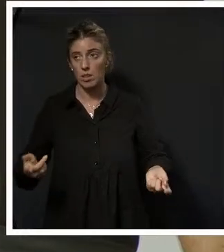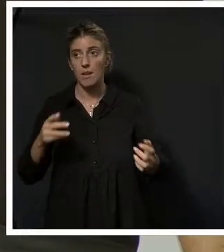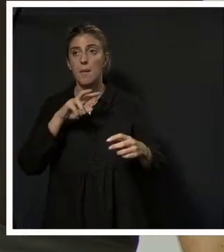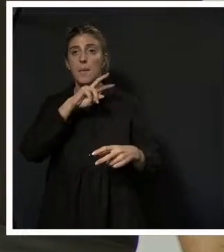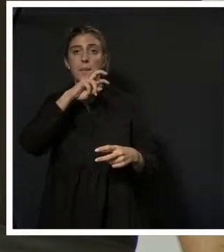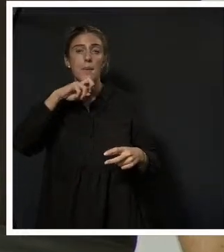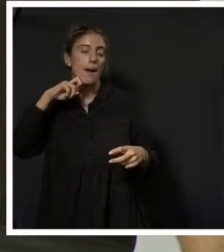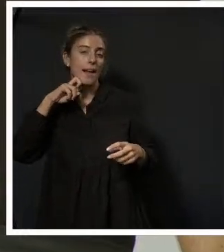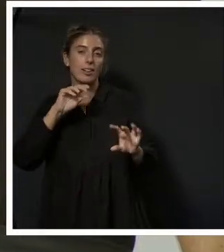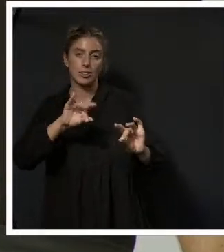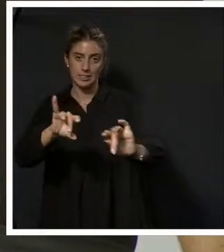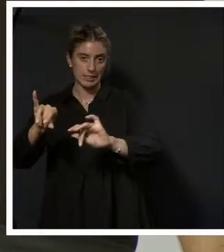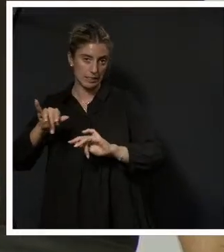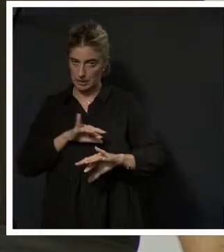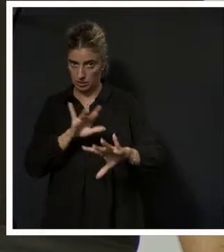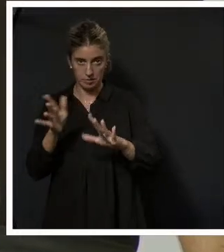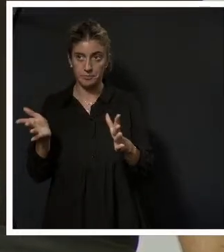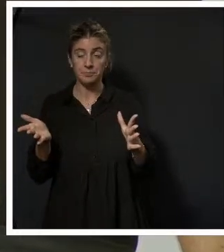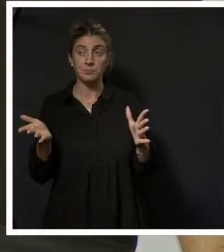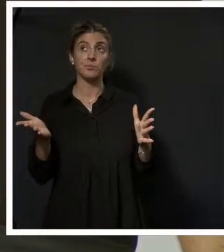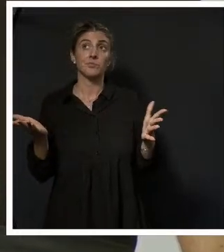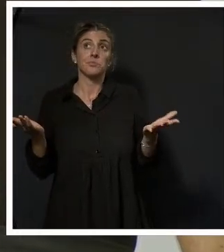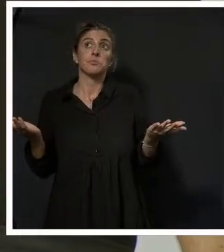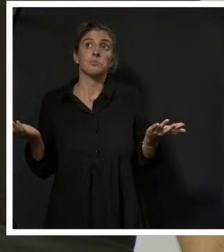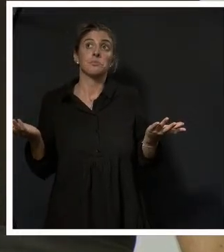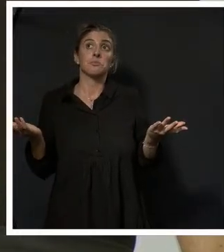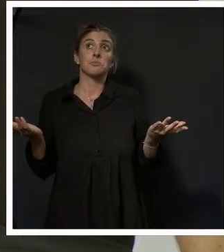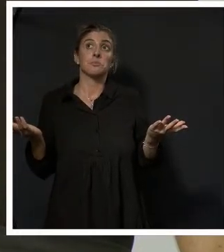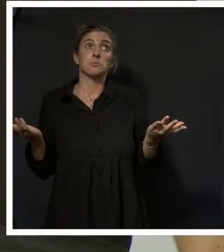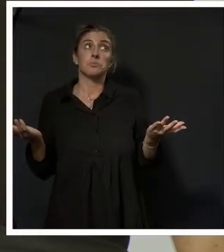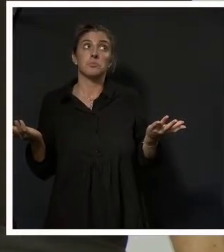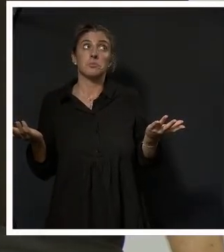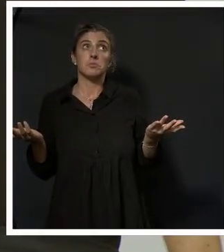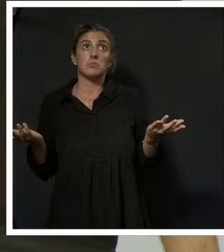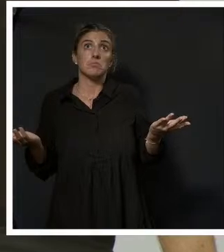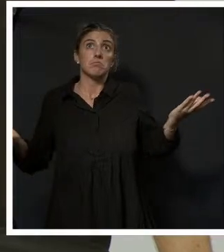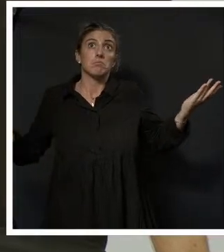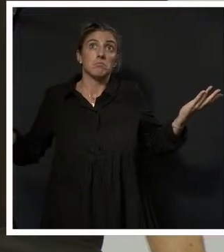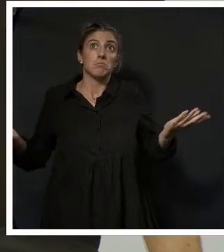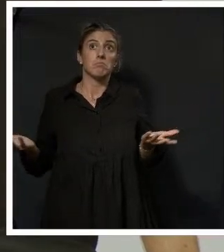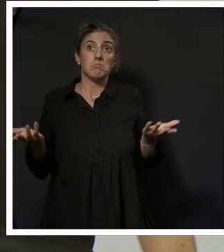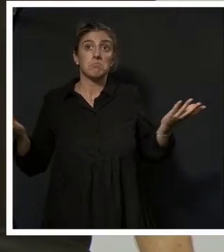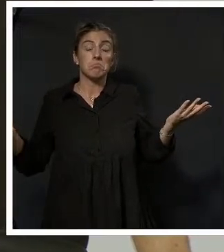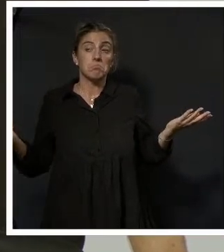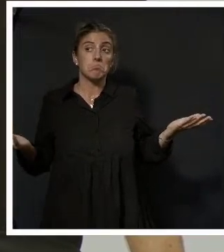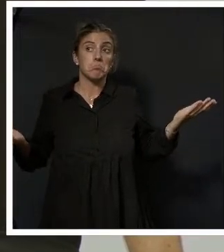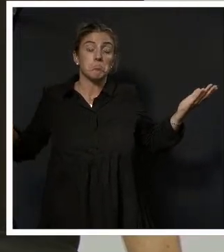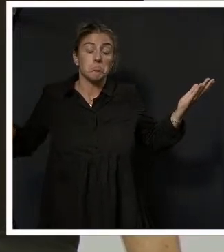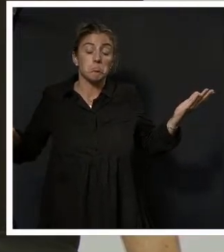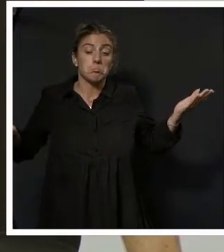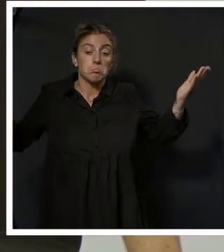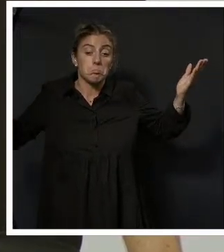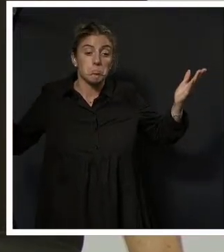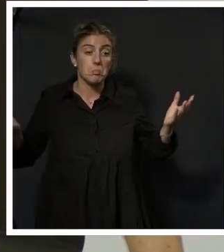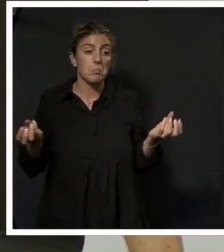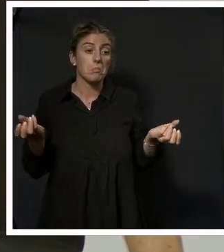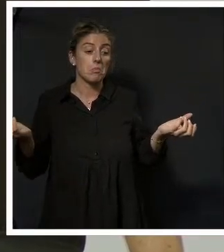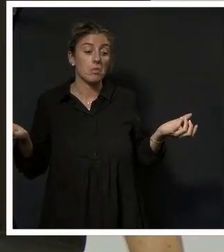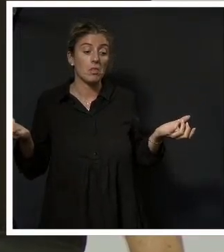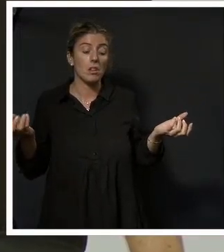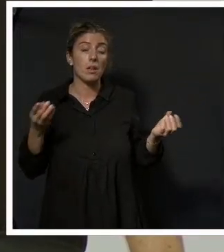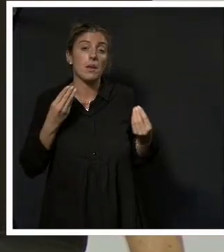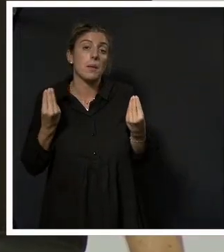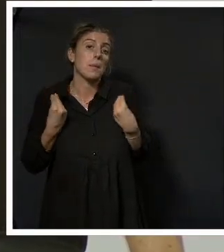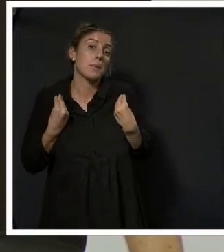propios de territorio no bueno Pues la verdad de que fue como